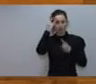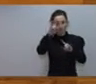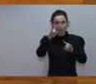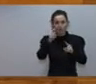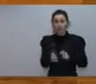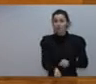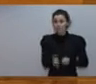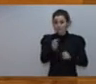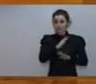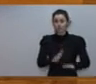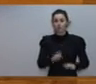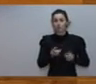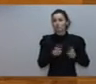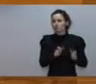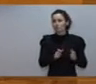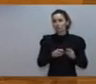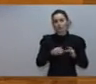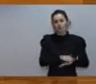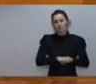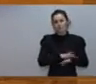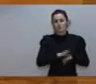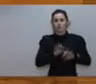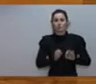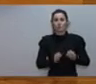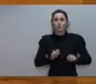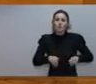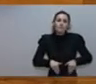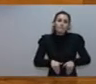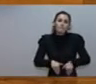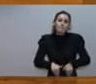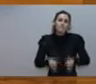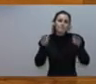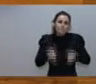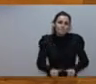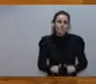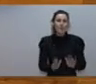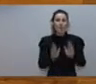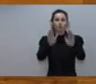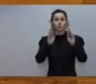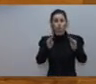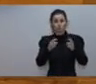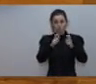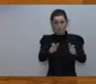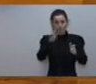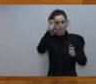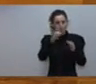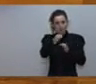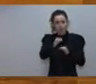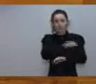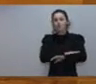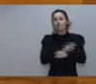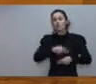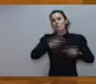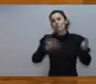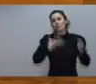sector estratégico para la recuperación del mundo rural asturiano, las administraciones públicas pueden implementar diversas medidas,